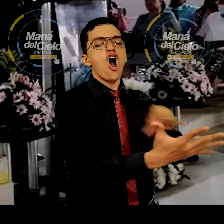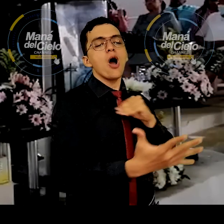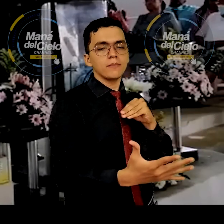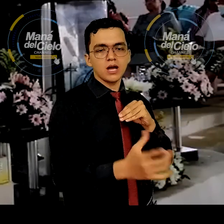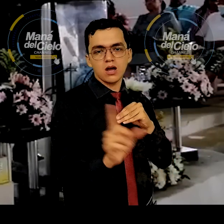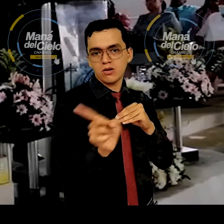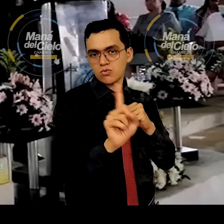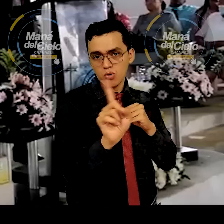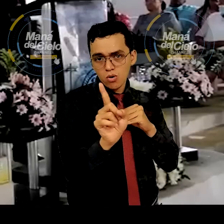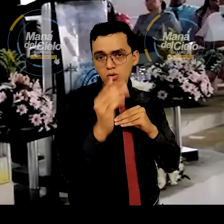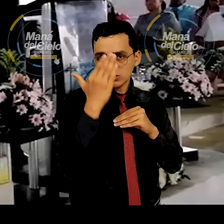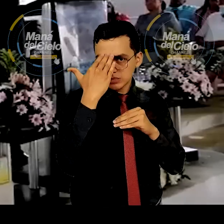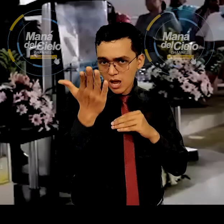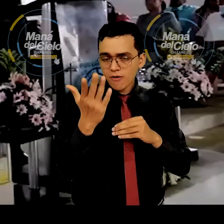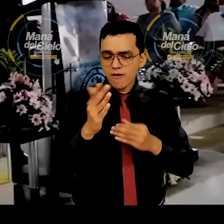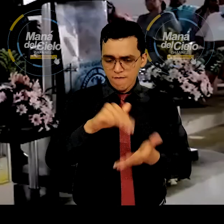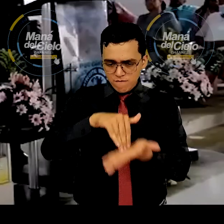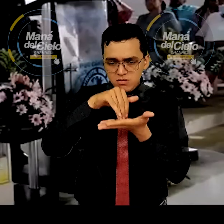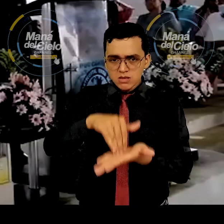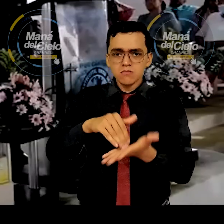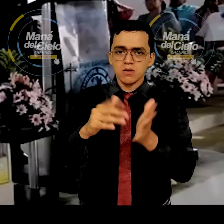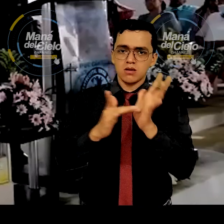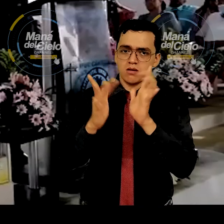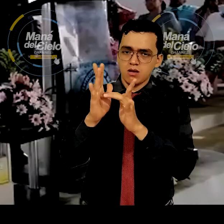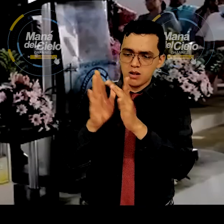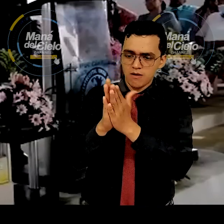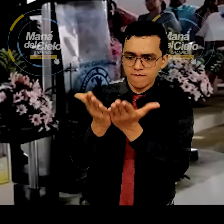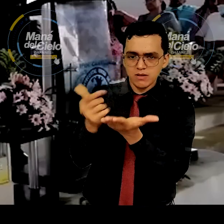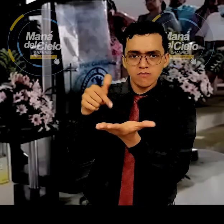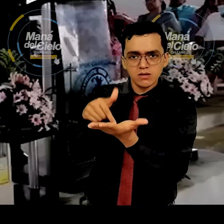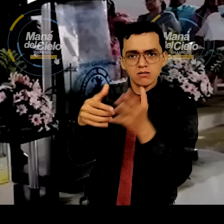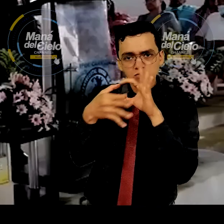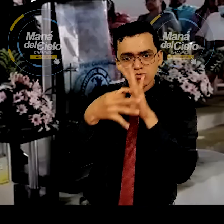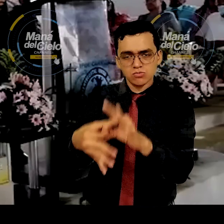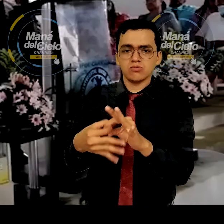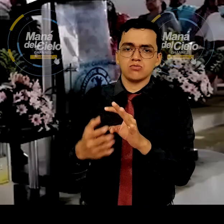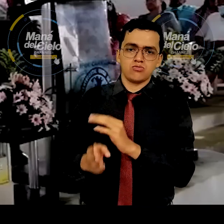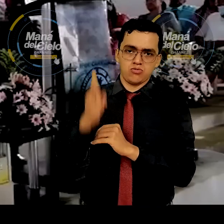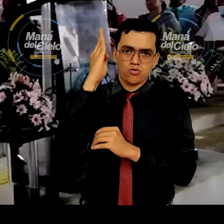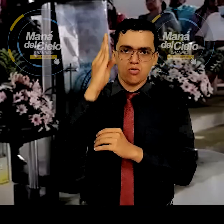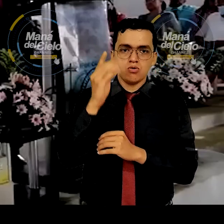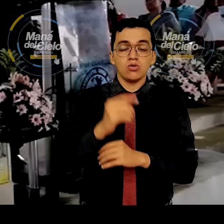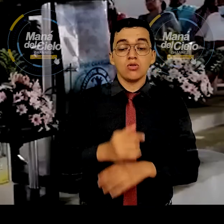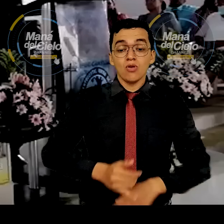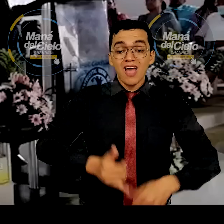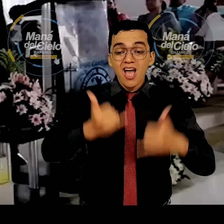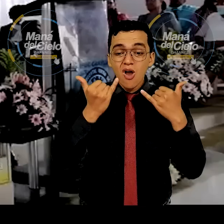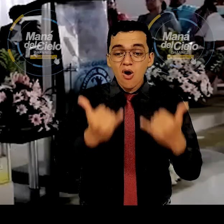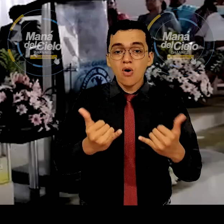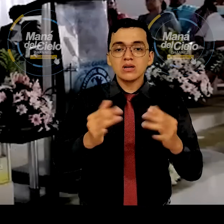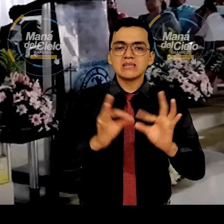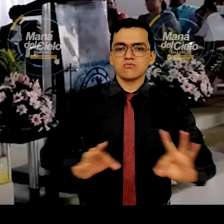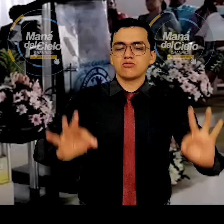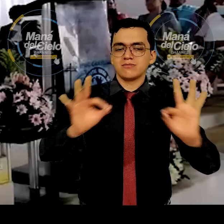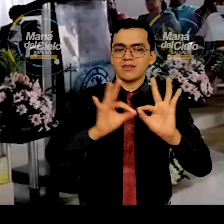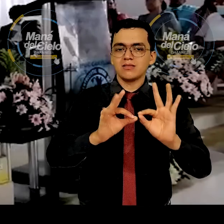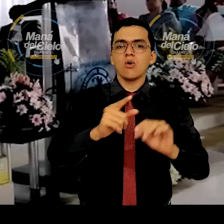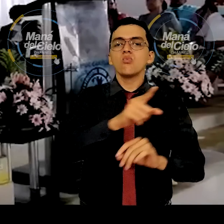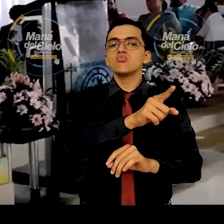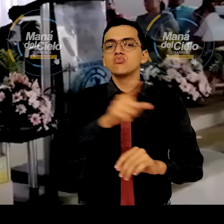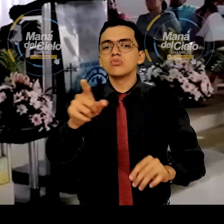hermanos, es importante que nosotros definamos aquí hoy si somos